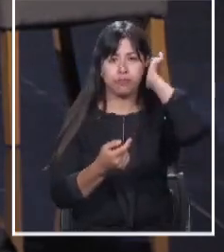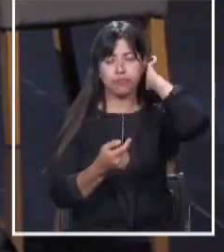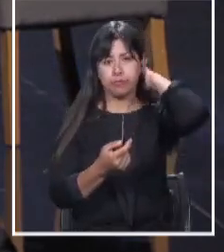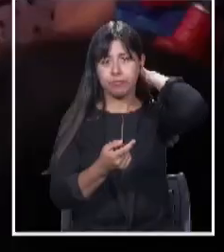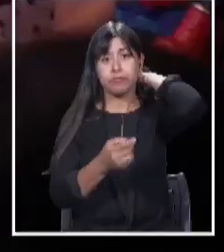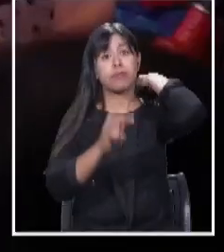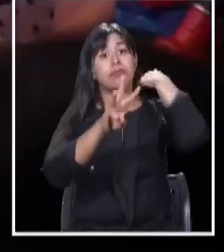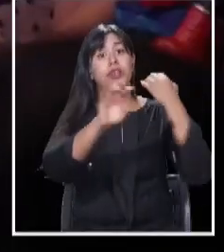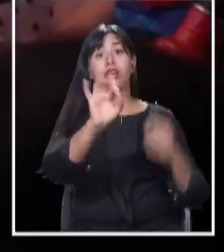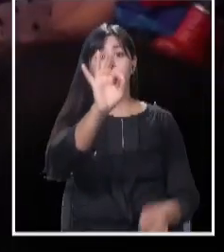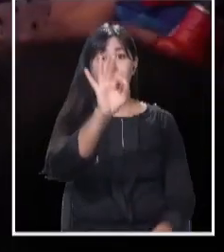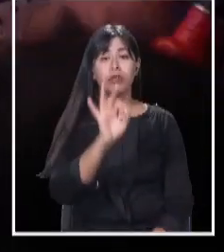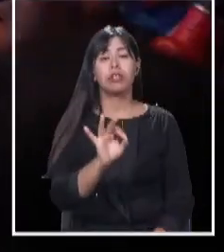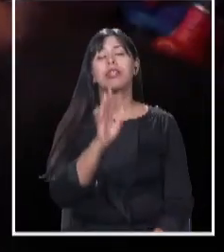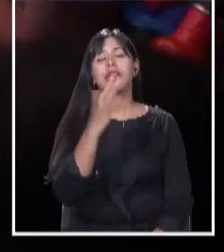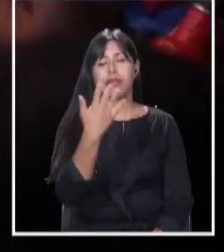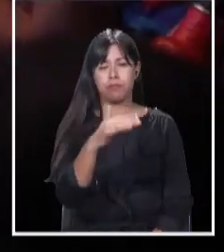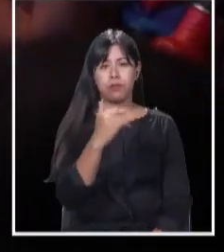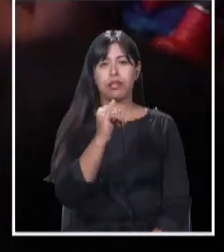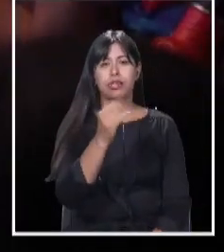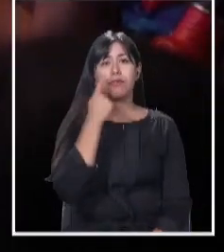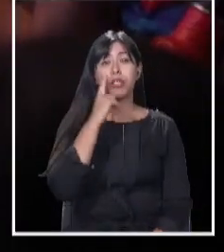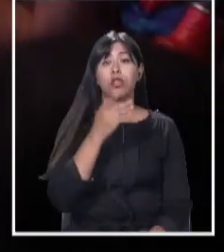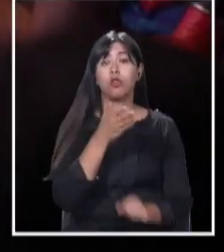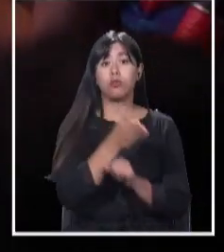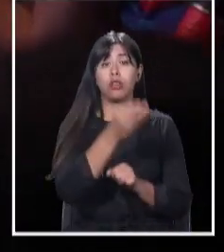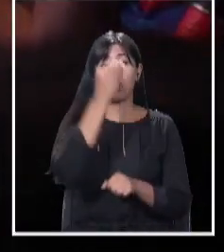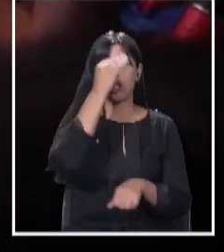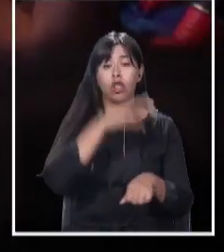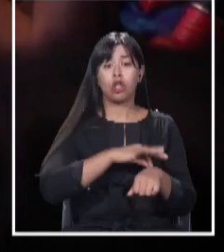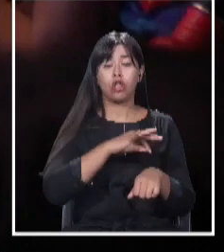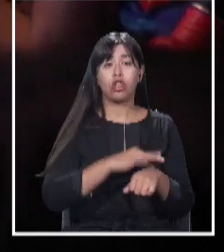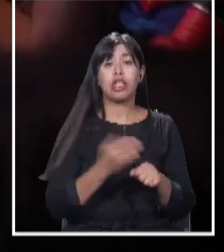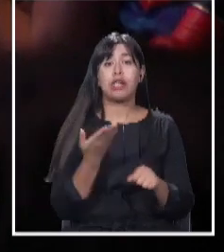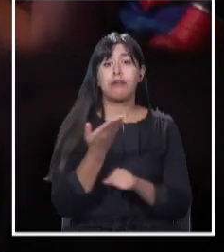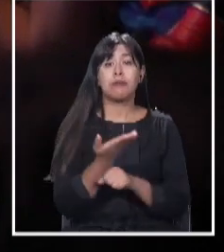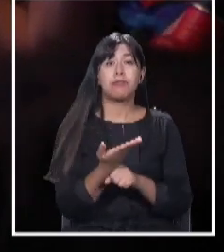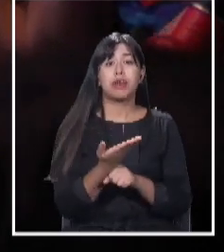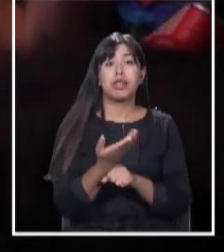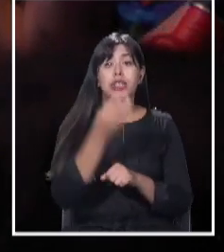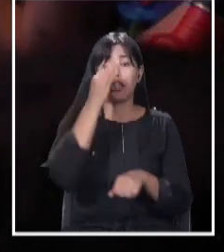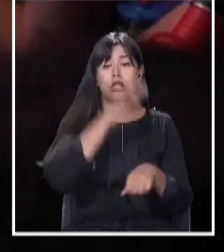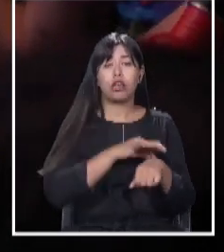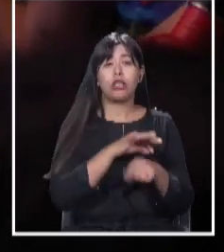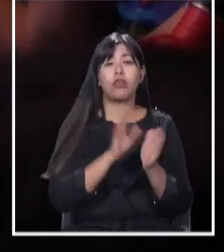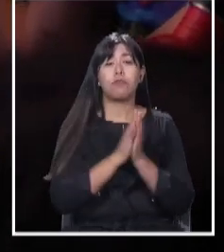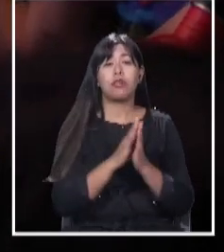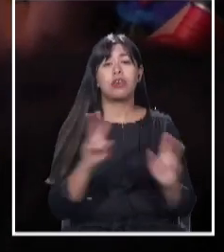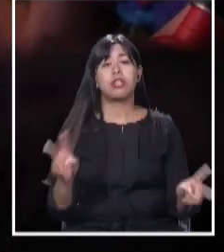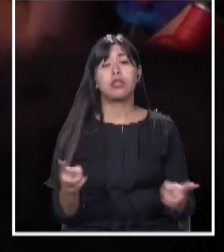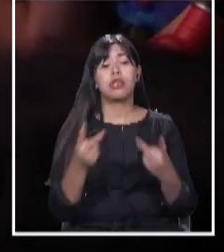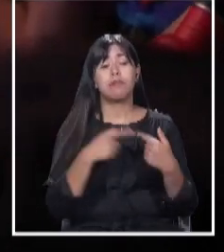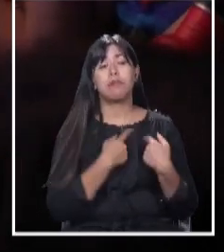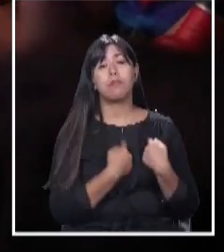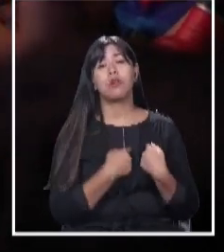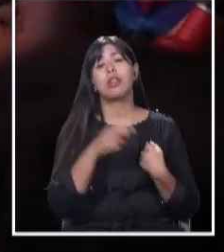cosa clave, pero acuérdense, uno no va al doctor y le pide al doctor, sálveme el 30% del